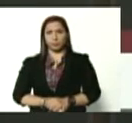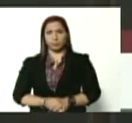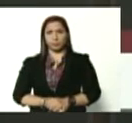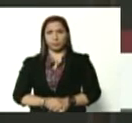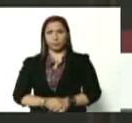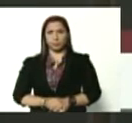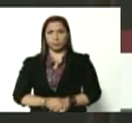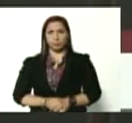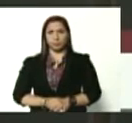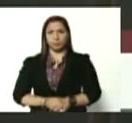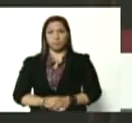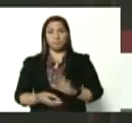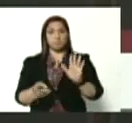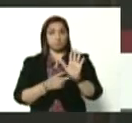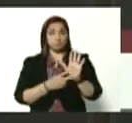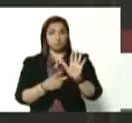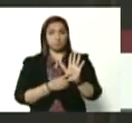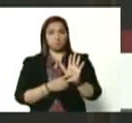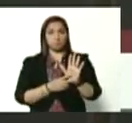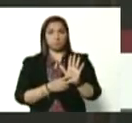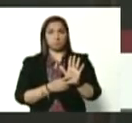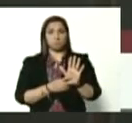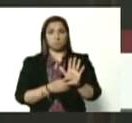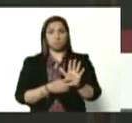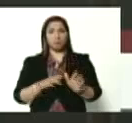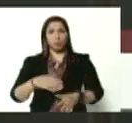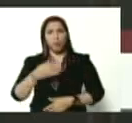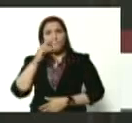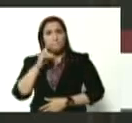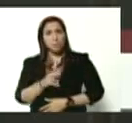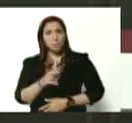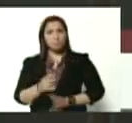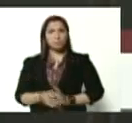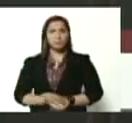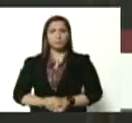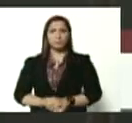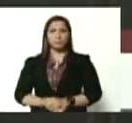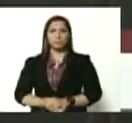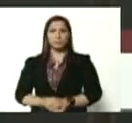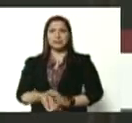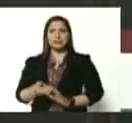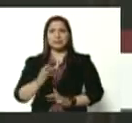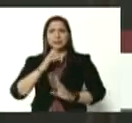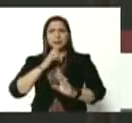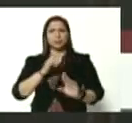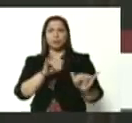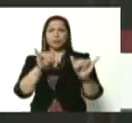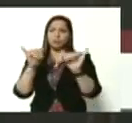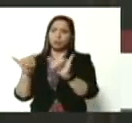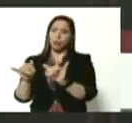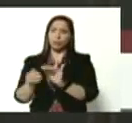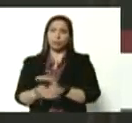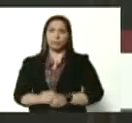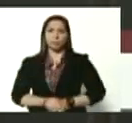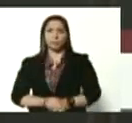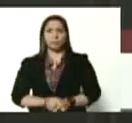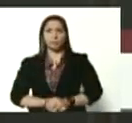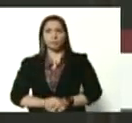lo que en verdad pudiéramos dudar es si el resultado iba a ser el mismo